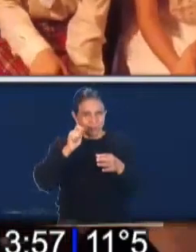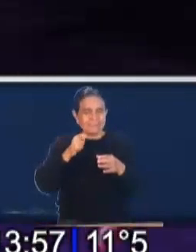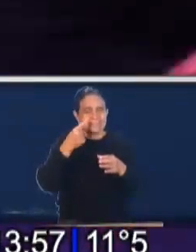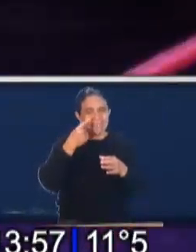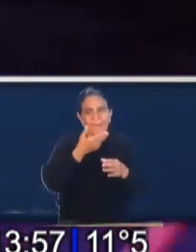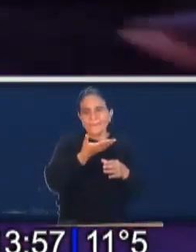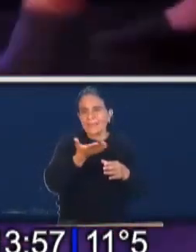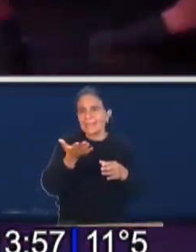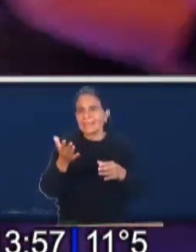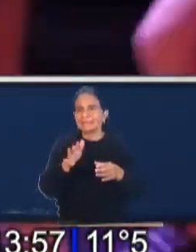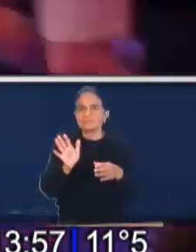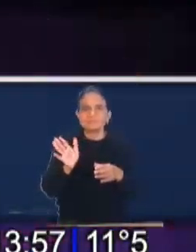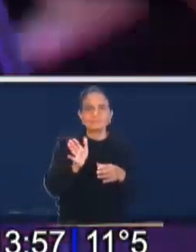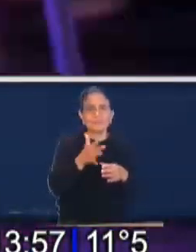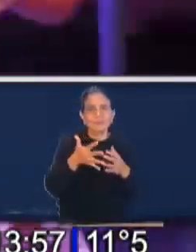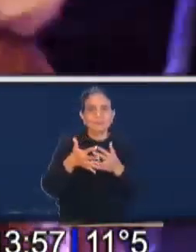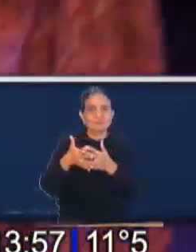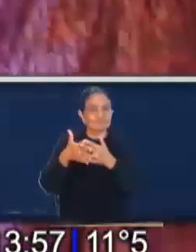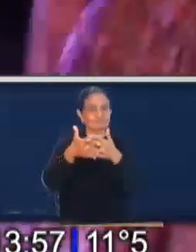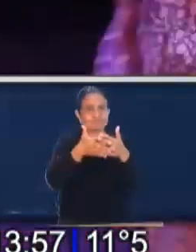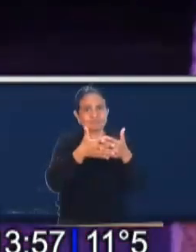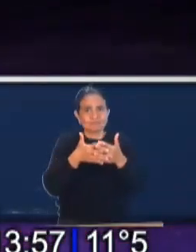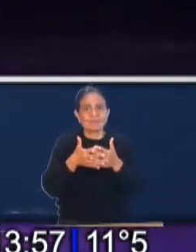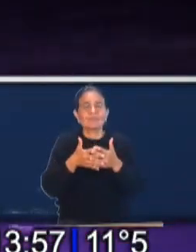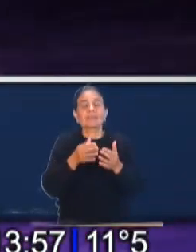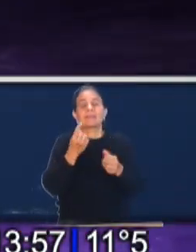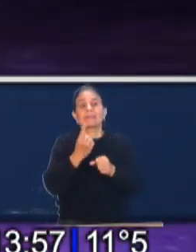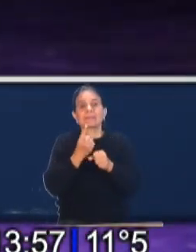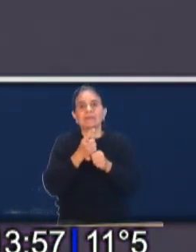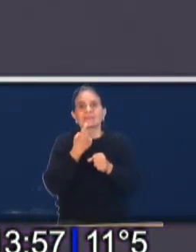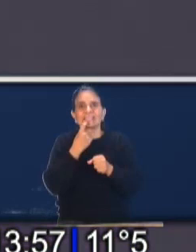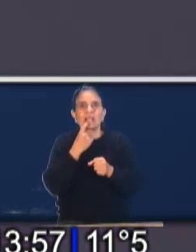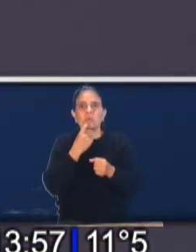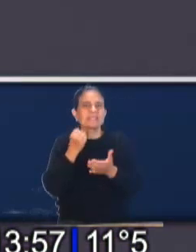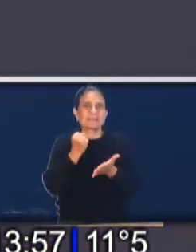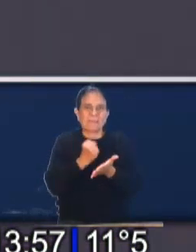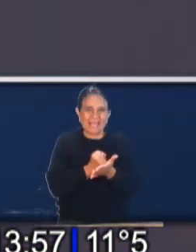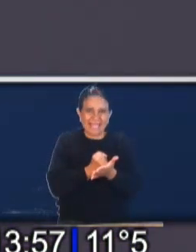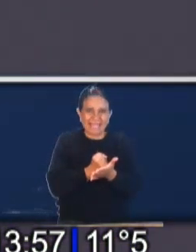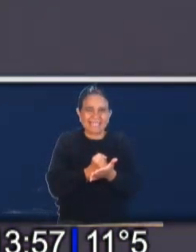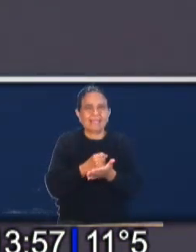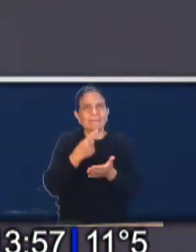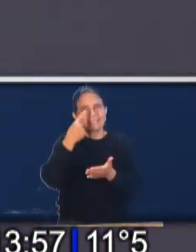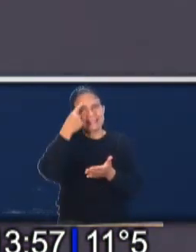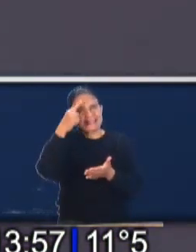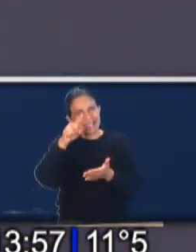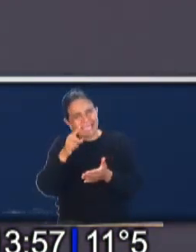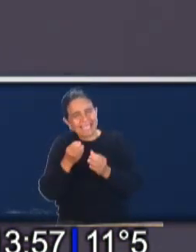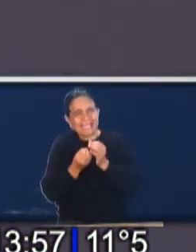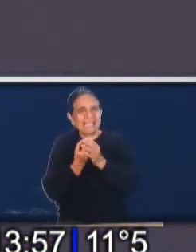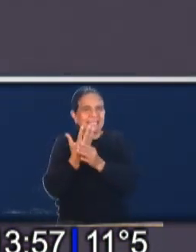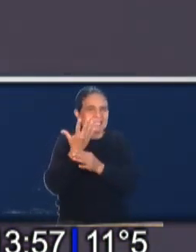integralidad que va desde el concepto de puntanidad, la puesta en escena, la originalidad, la creatividad. En este sentido,